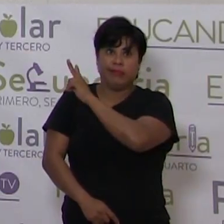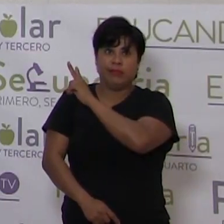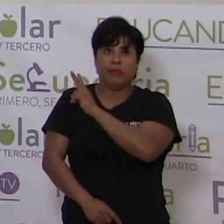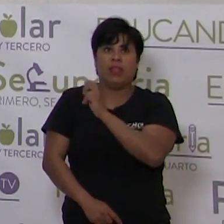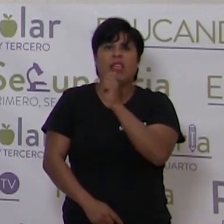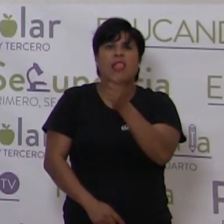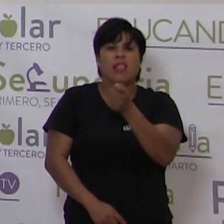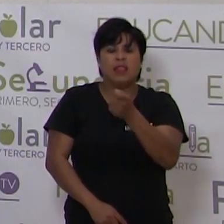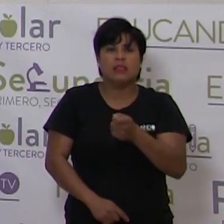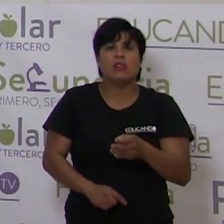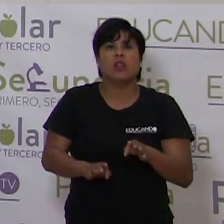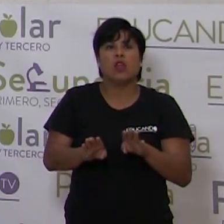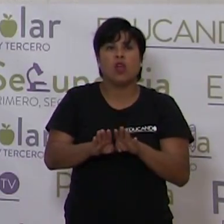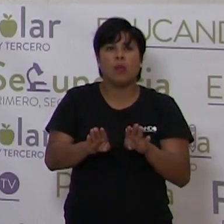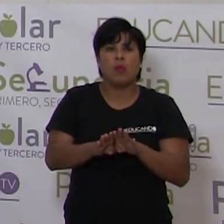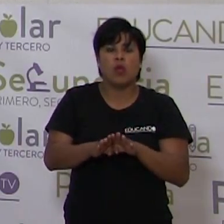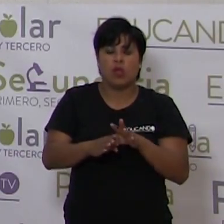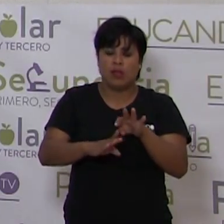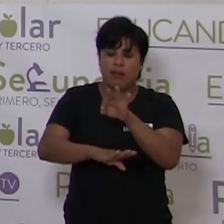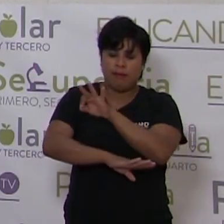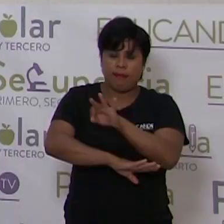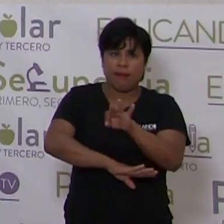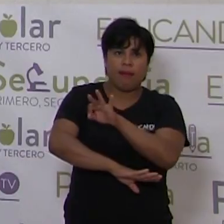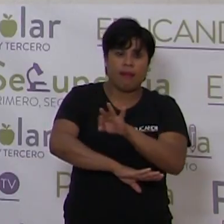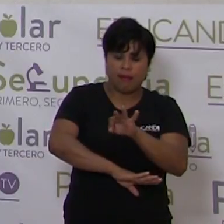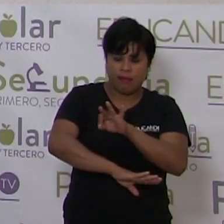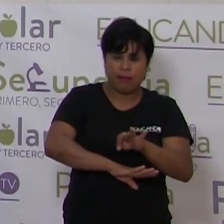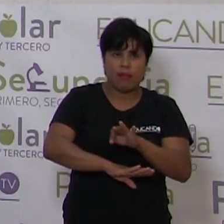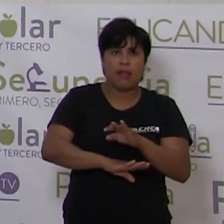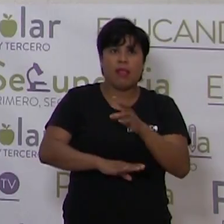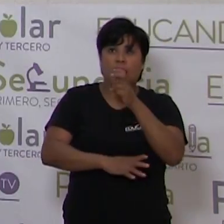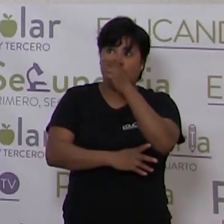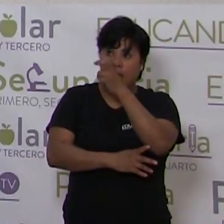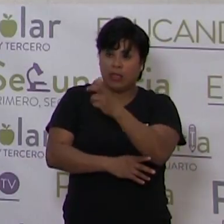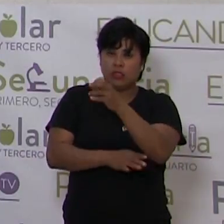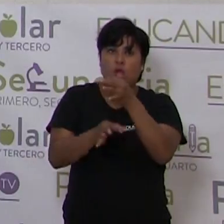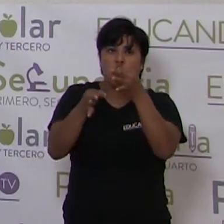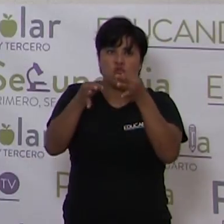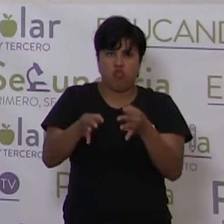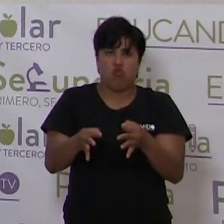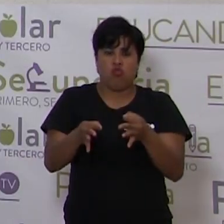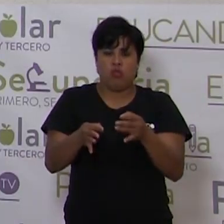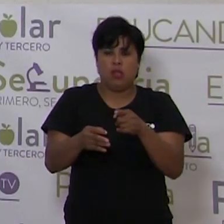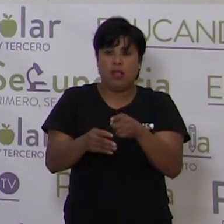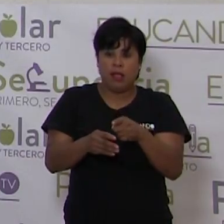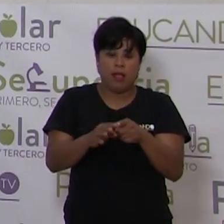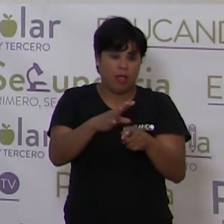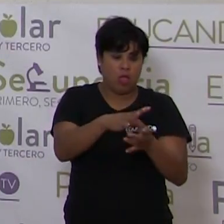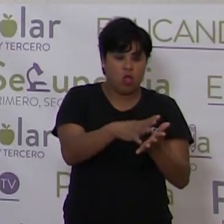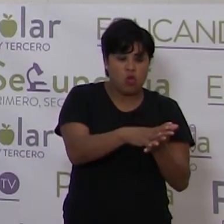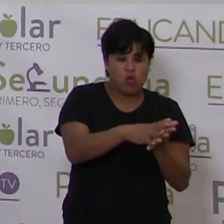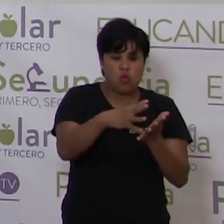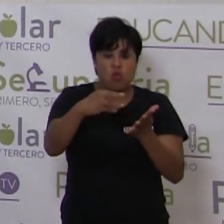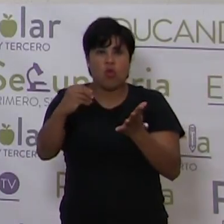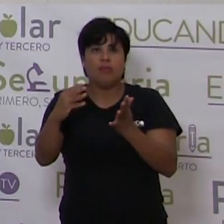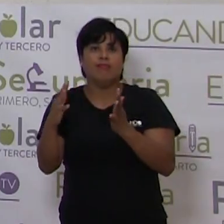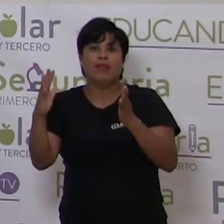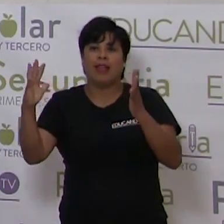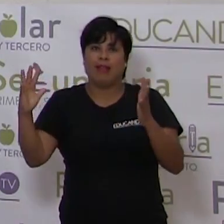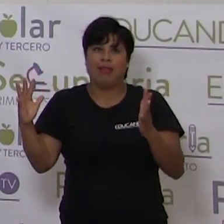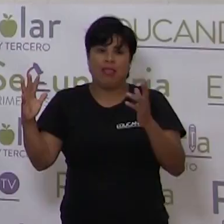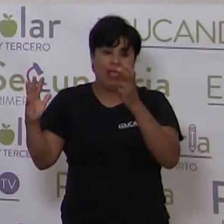fue por medio de regletas. Este era el original e hicieron uno más grande por medio de